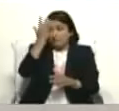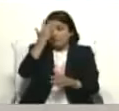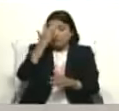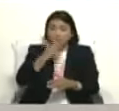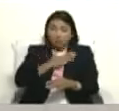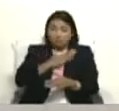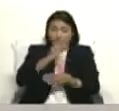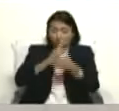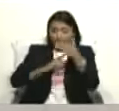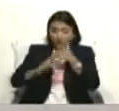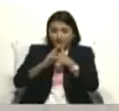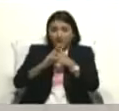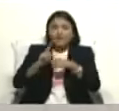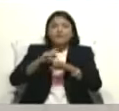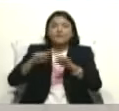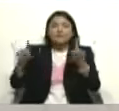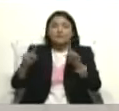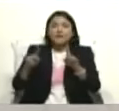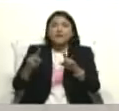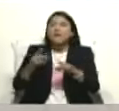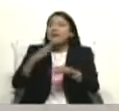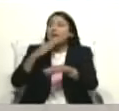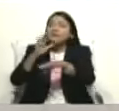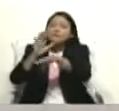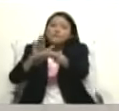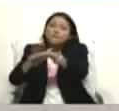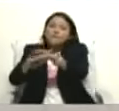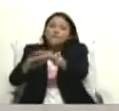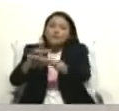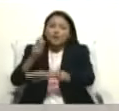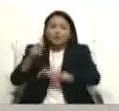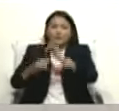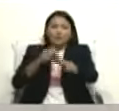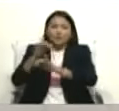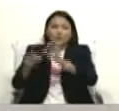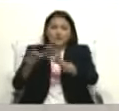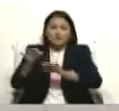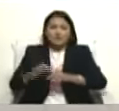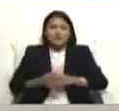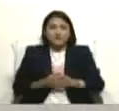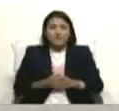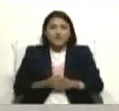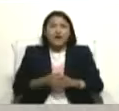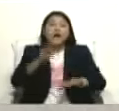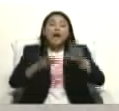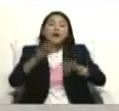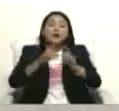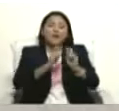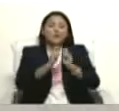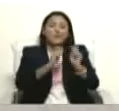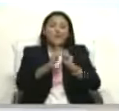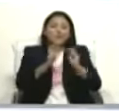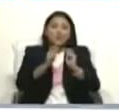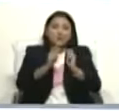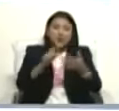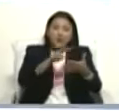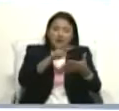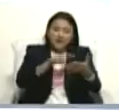le dijeron en la corte, porque pareciera que hay periodistas que o no leen